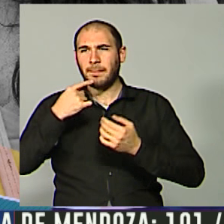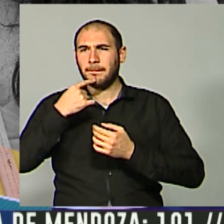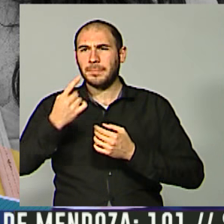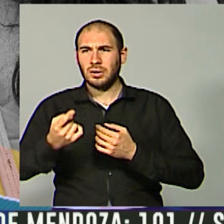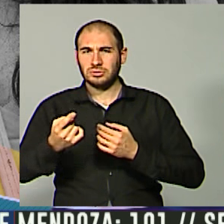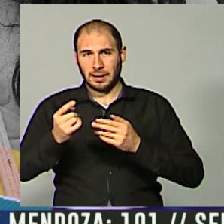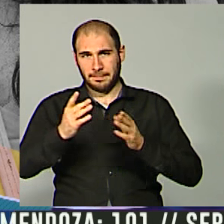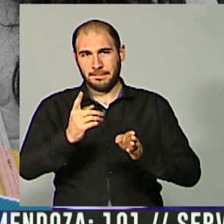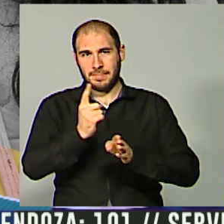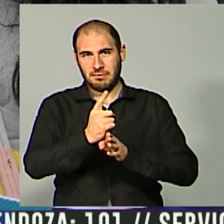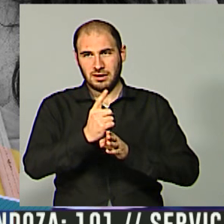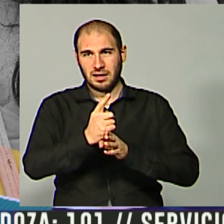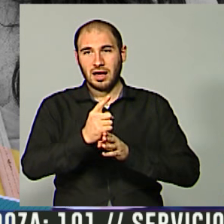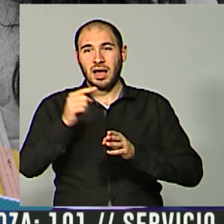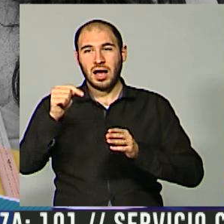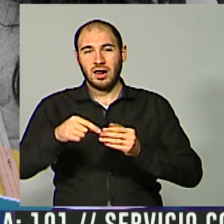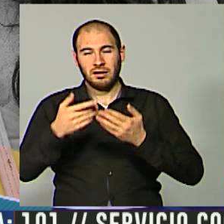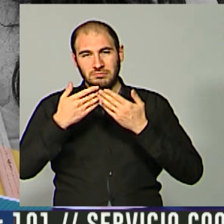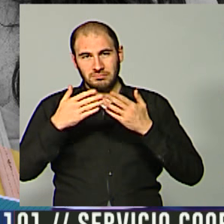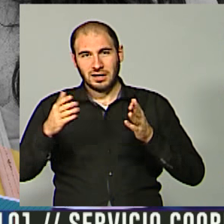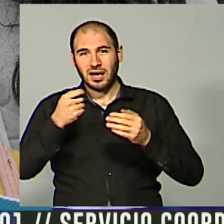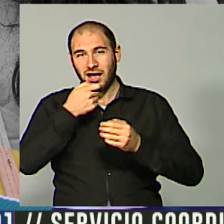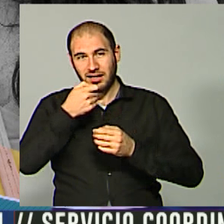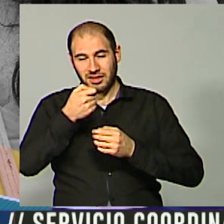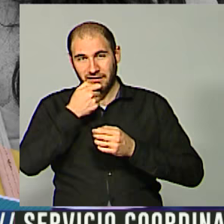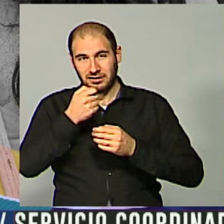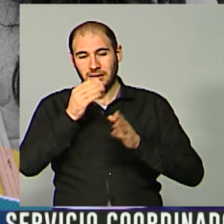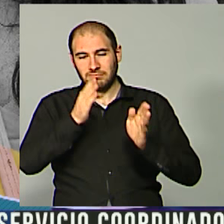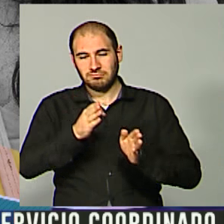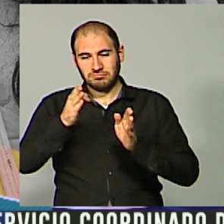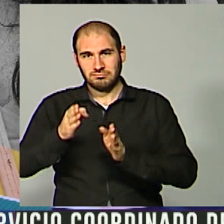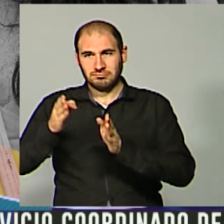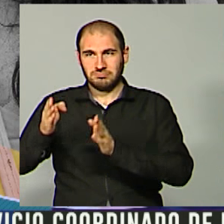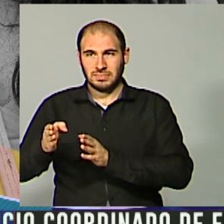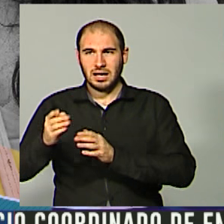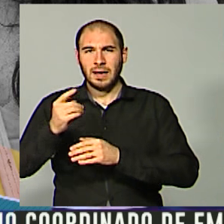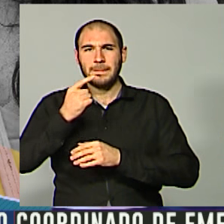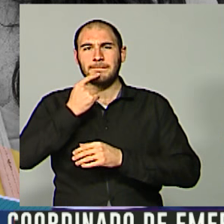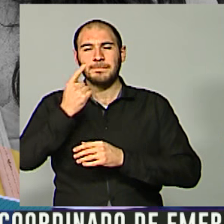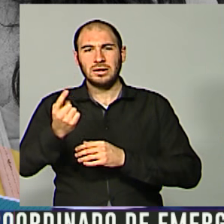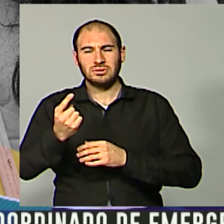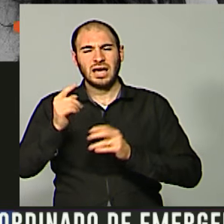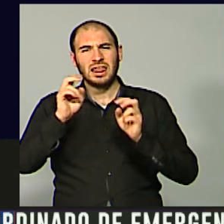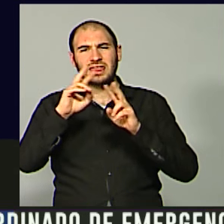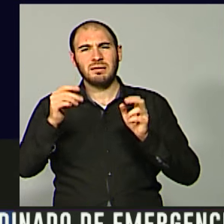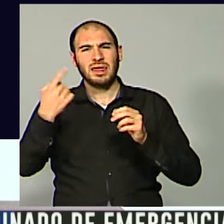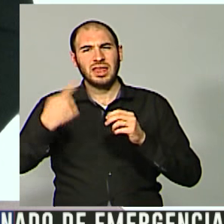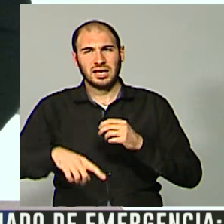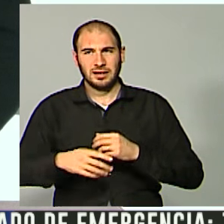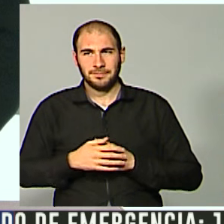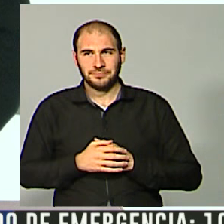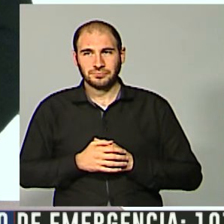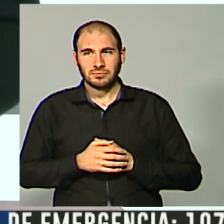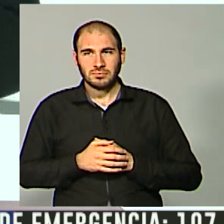en esta primera instancia. Con esto vamos a abrir esta entrevista que la vamos a ir segmentando. La pregunta que le hicimos primero de qué se trataba la obra, vamos a